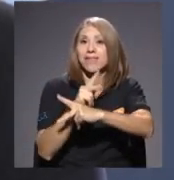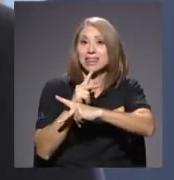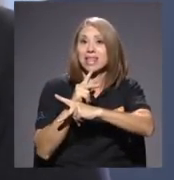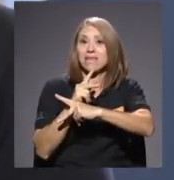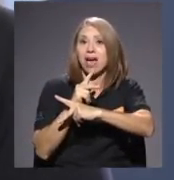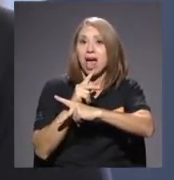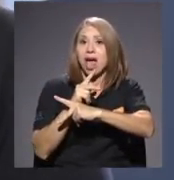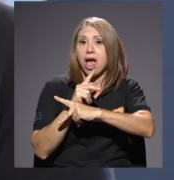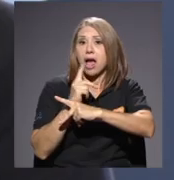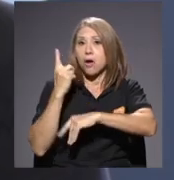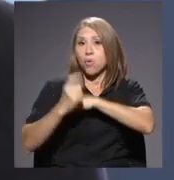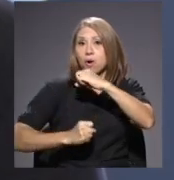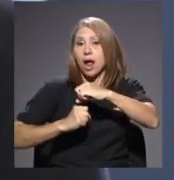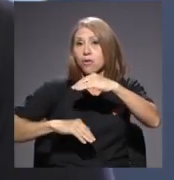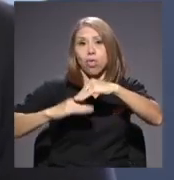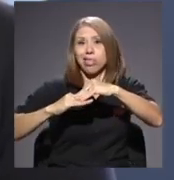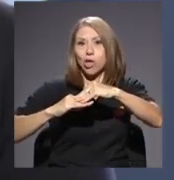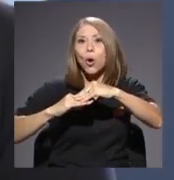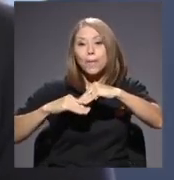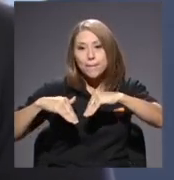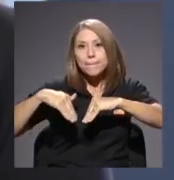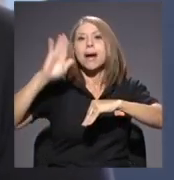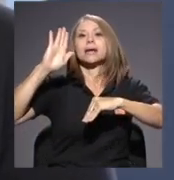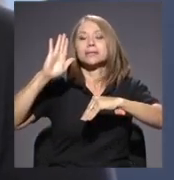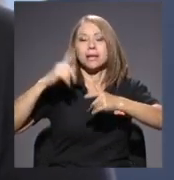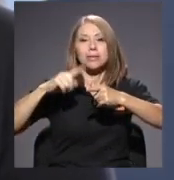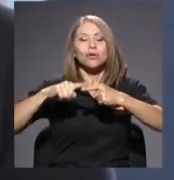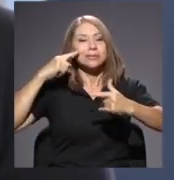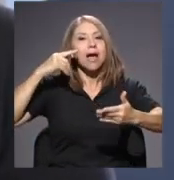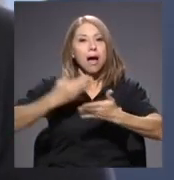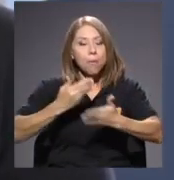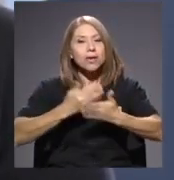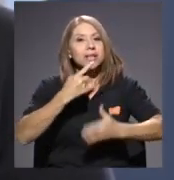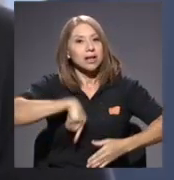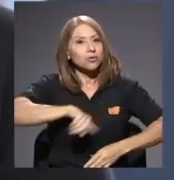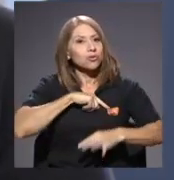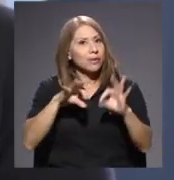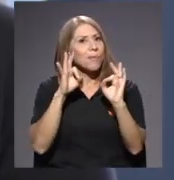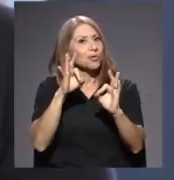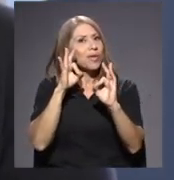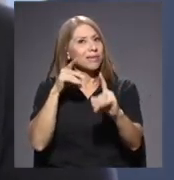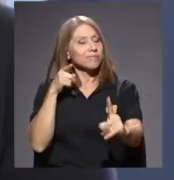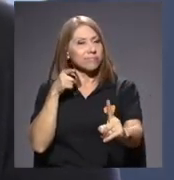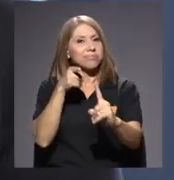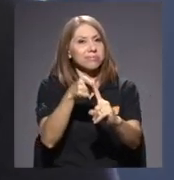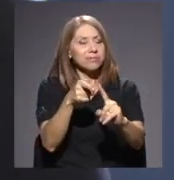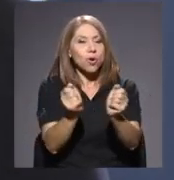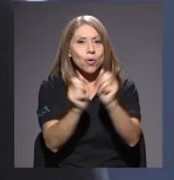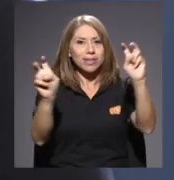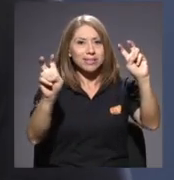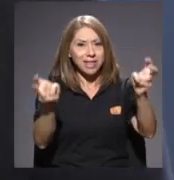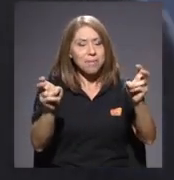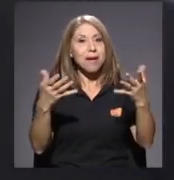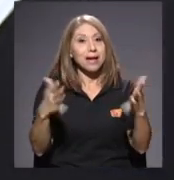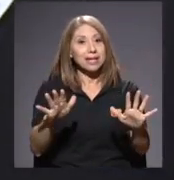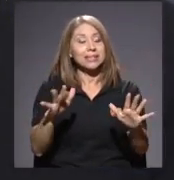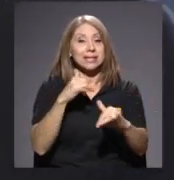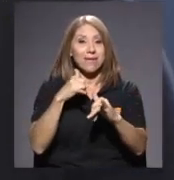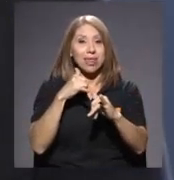un año es lo que demuestra de una u otra forma de que íbamos bien encaminados en el tema que se estaba